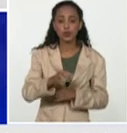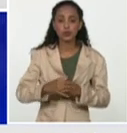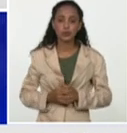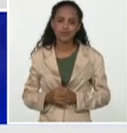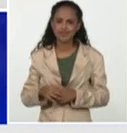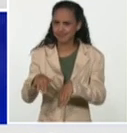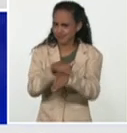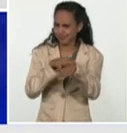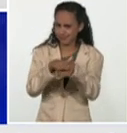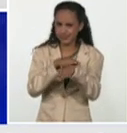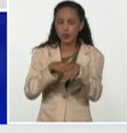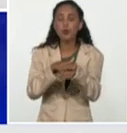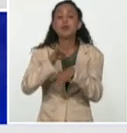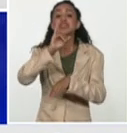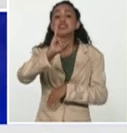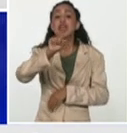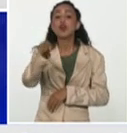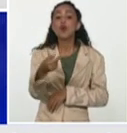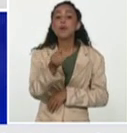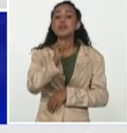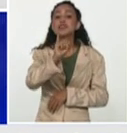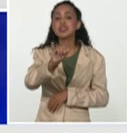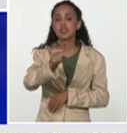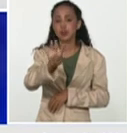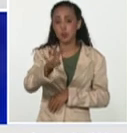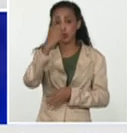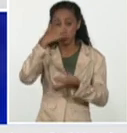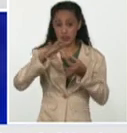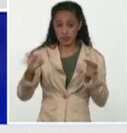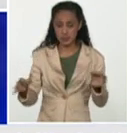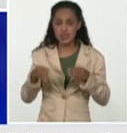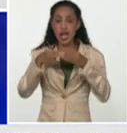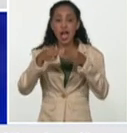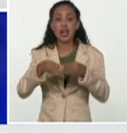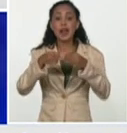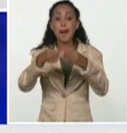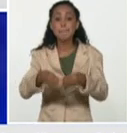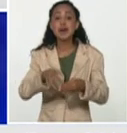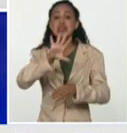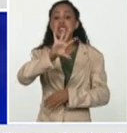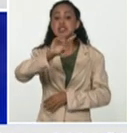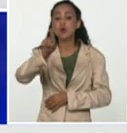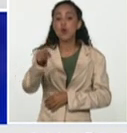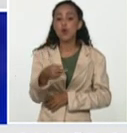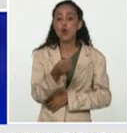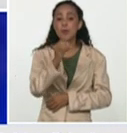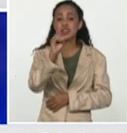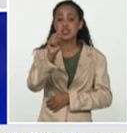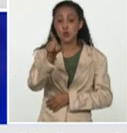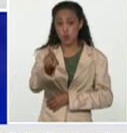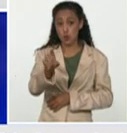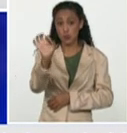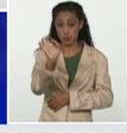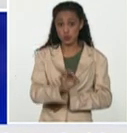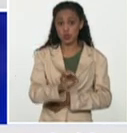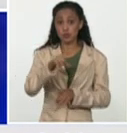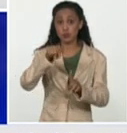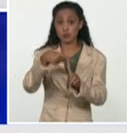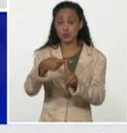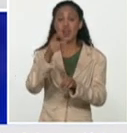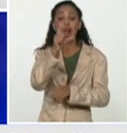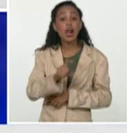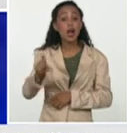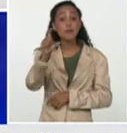un 6,64%, en Granma un 5,01%, Camagüey ya